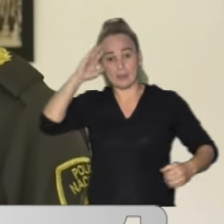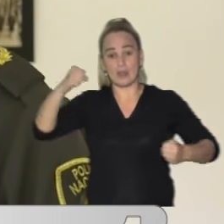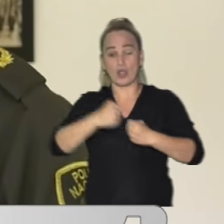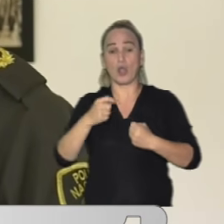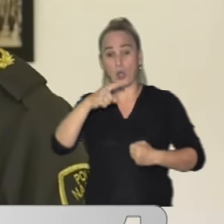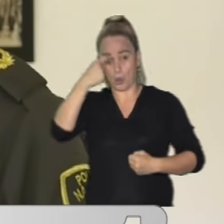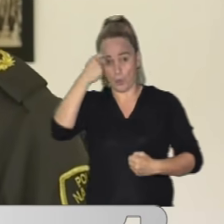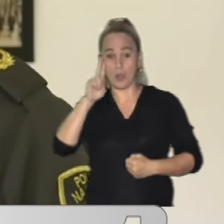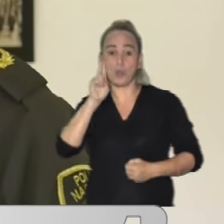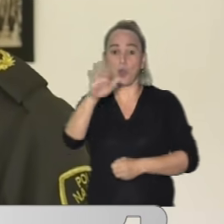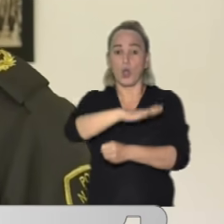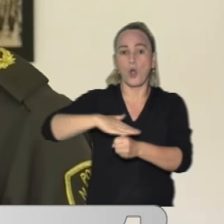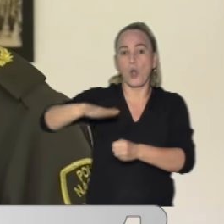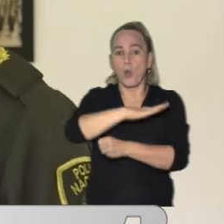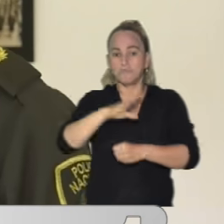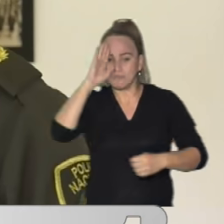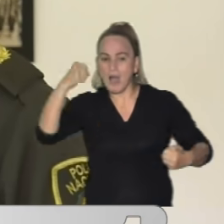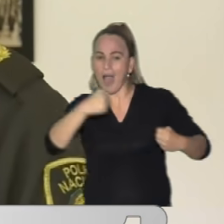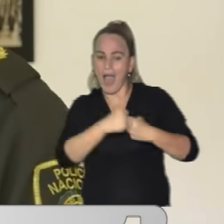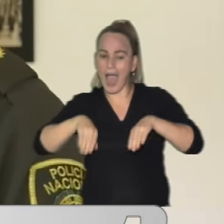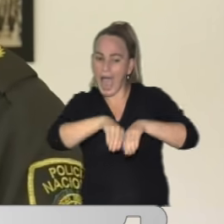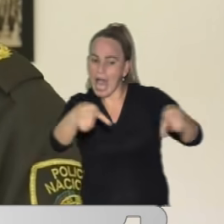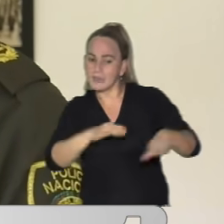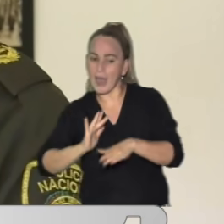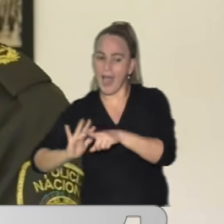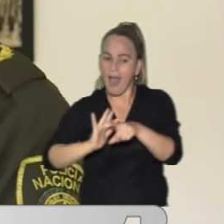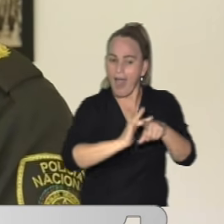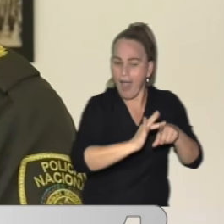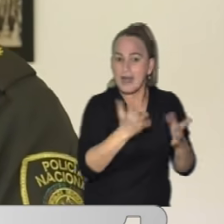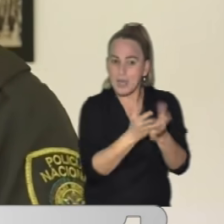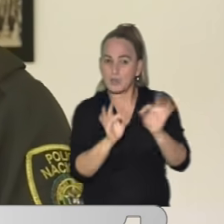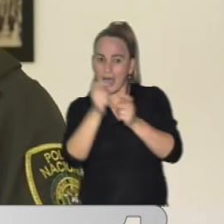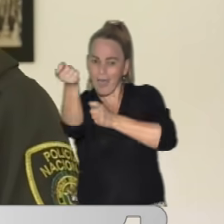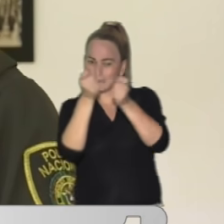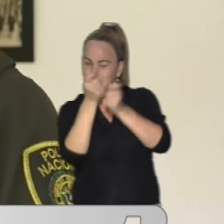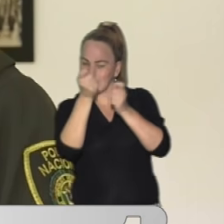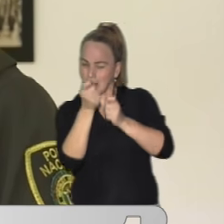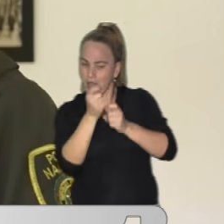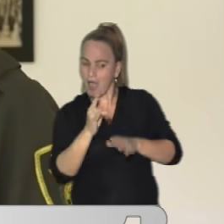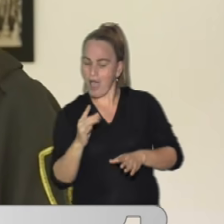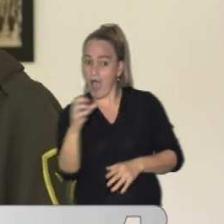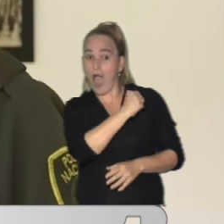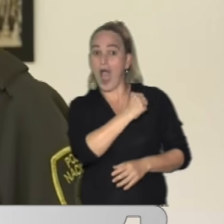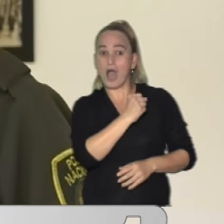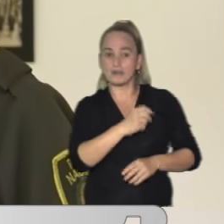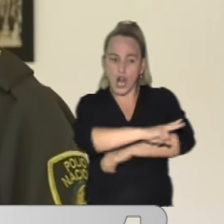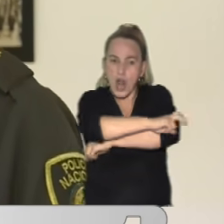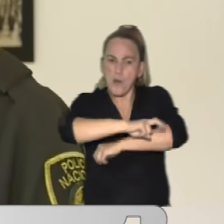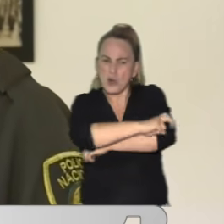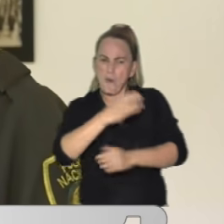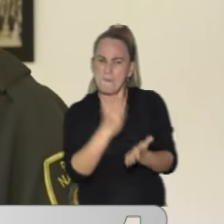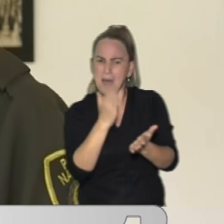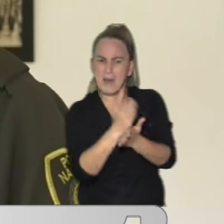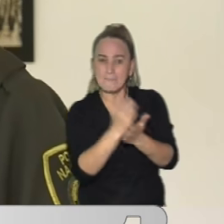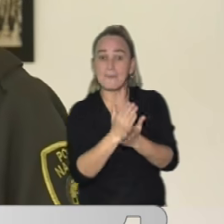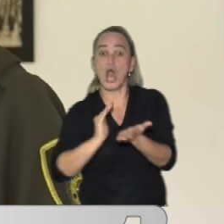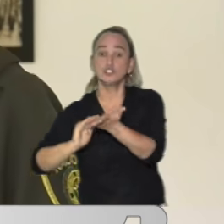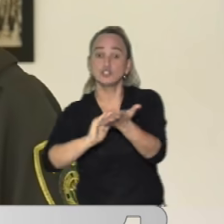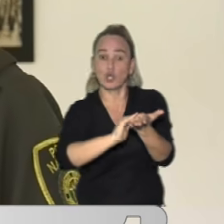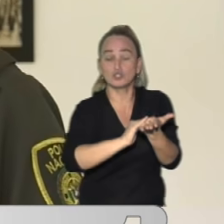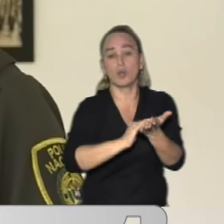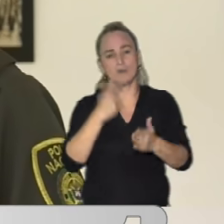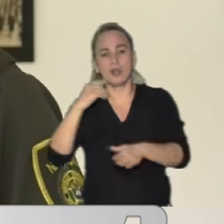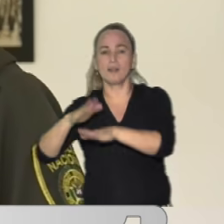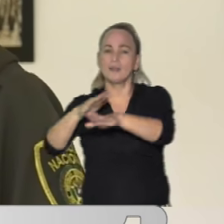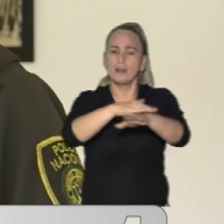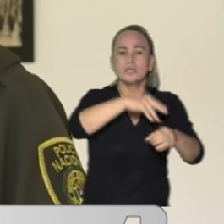de Cundinamarca, diferentes actividades con el fin de implementar una estrategia y evitar que el hurto a personas se siga incrementando. Invitamos